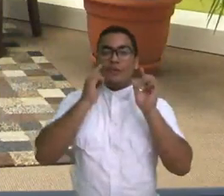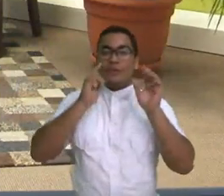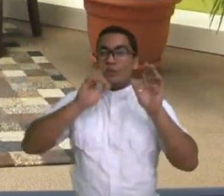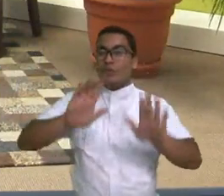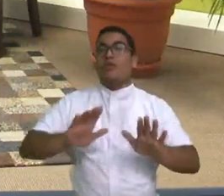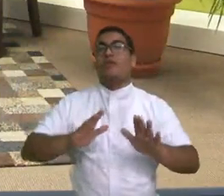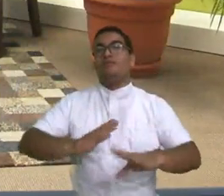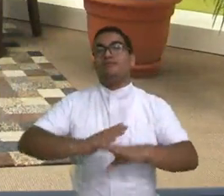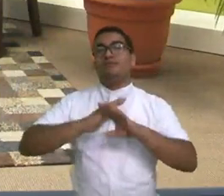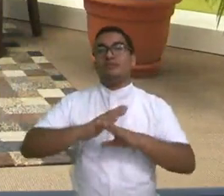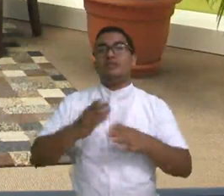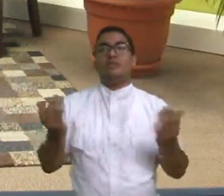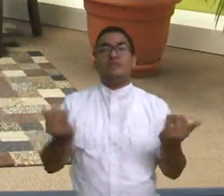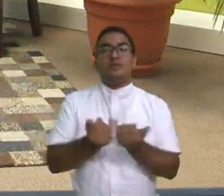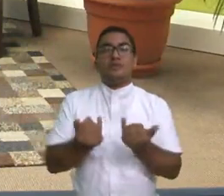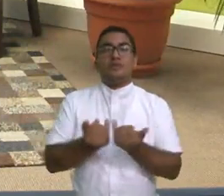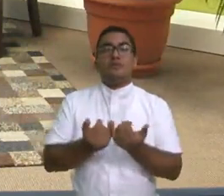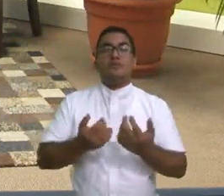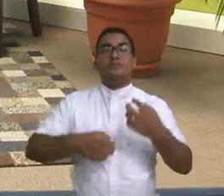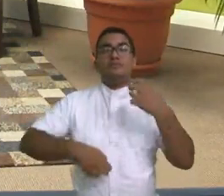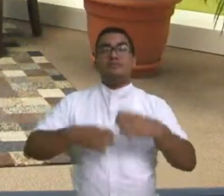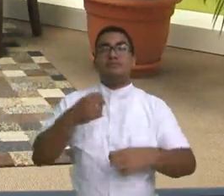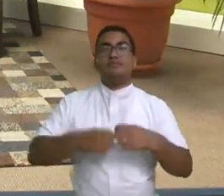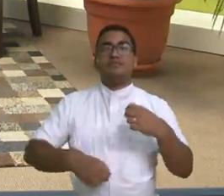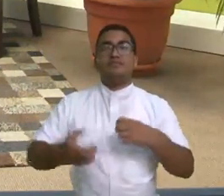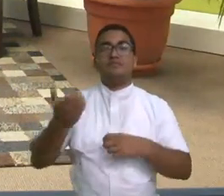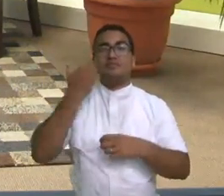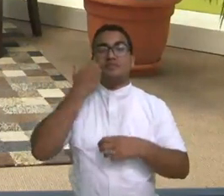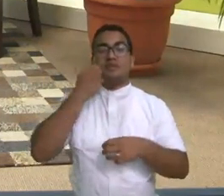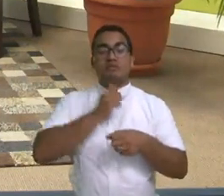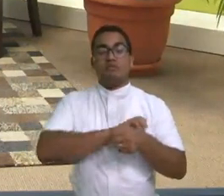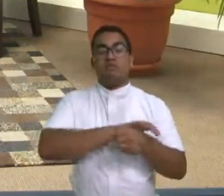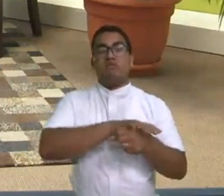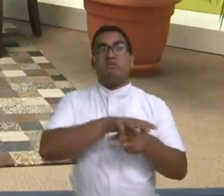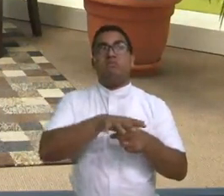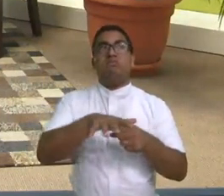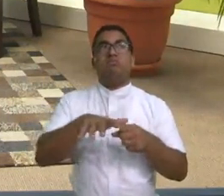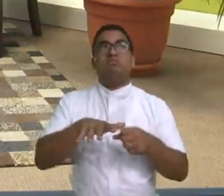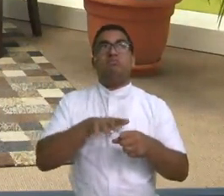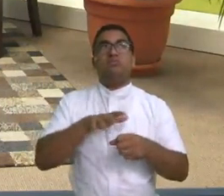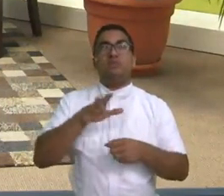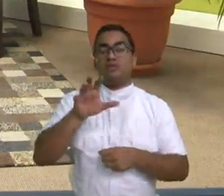De los problemas que tenemos ahorita, que son muy frecuentes, ¿verdad? La respiratoria.